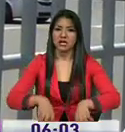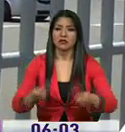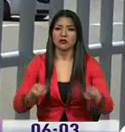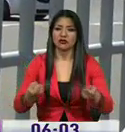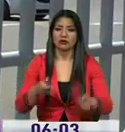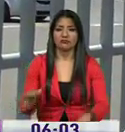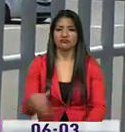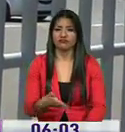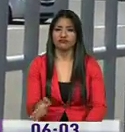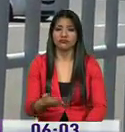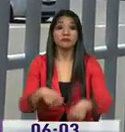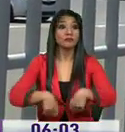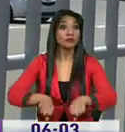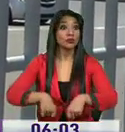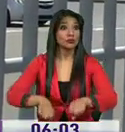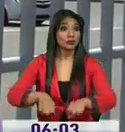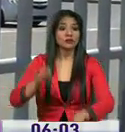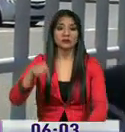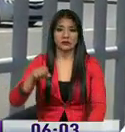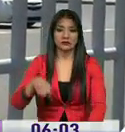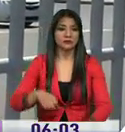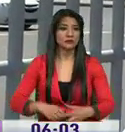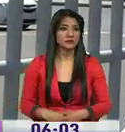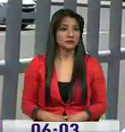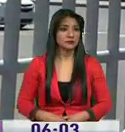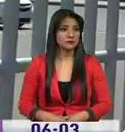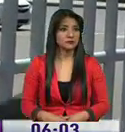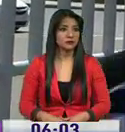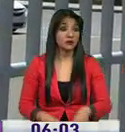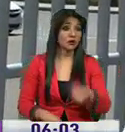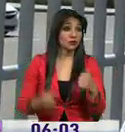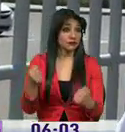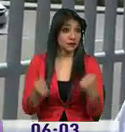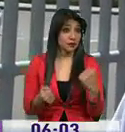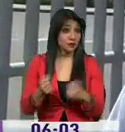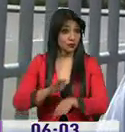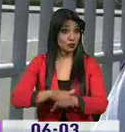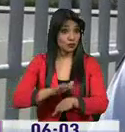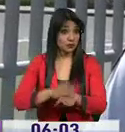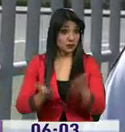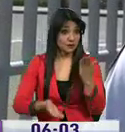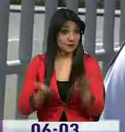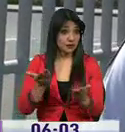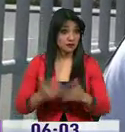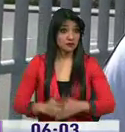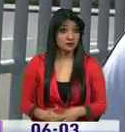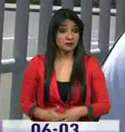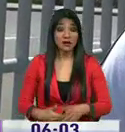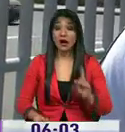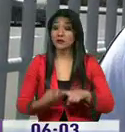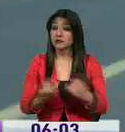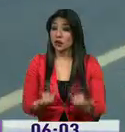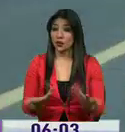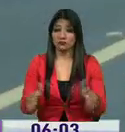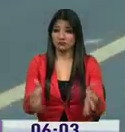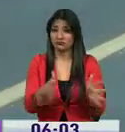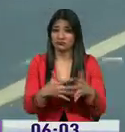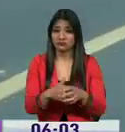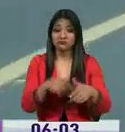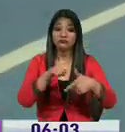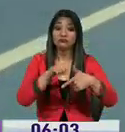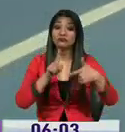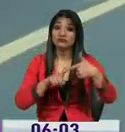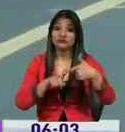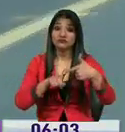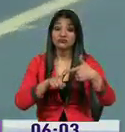una motocicleta, sí. ¿Hay tal vez vestigios de otro vehículo implicado? Por el momento no. En ambos casos